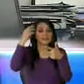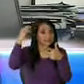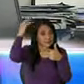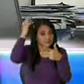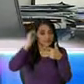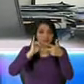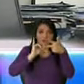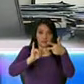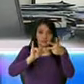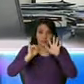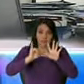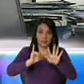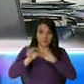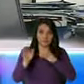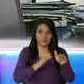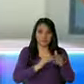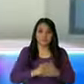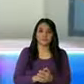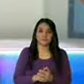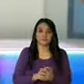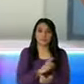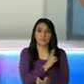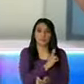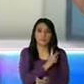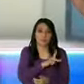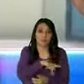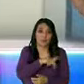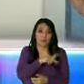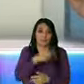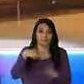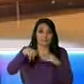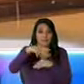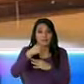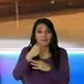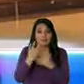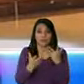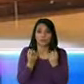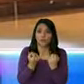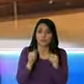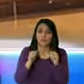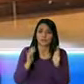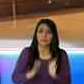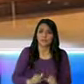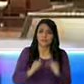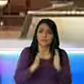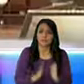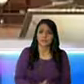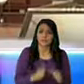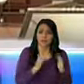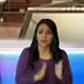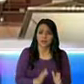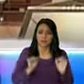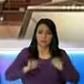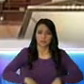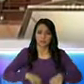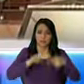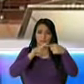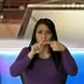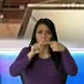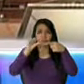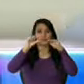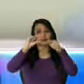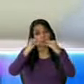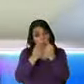Enrique Mafla, profesor de la Escuela Politécnica Nacional, se atreve a dar cifras de cuántos asambleístas podría tener el partido de